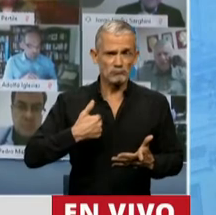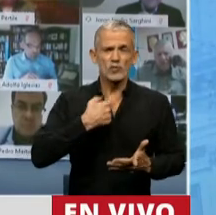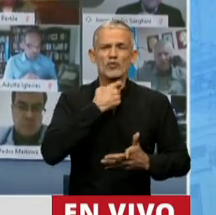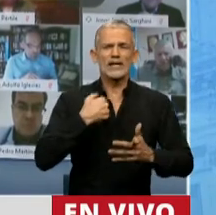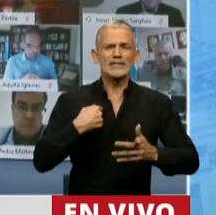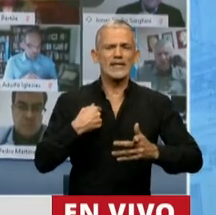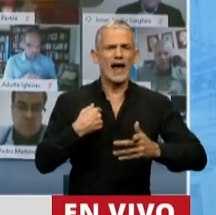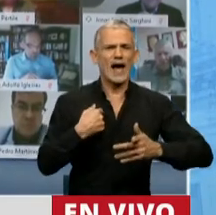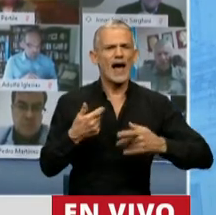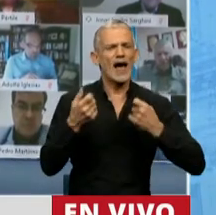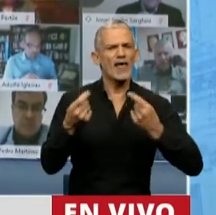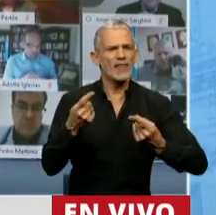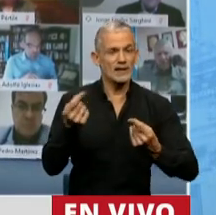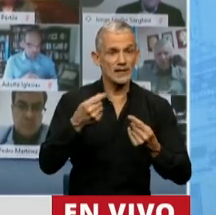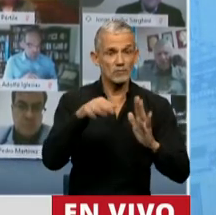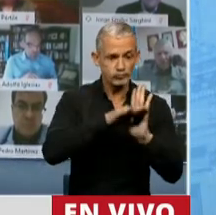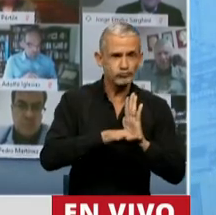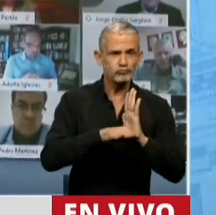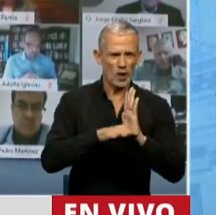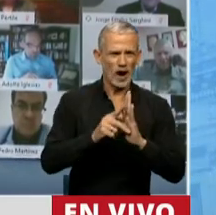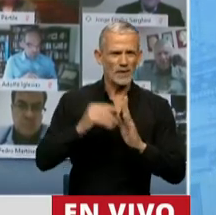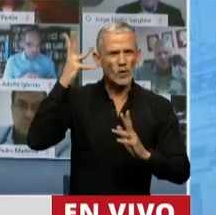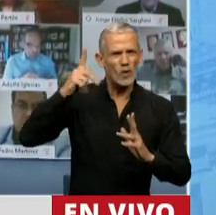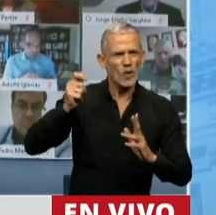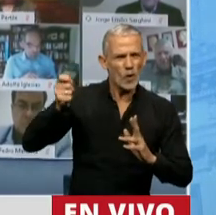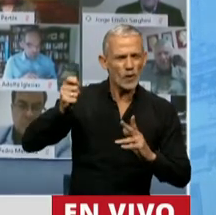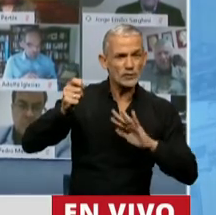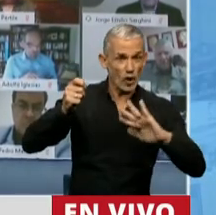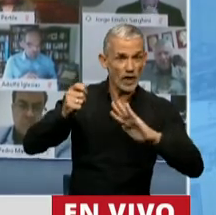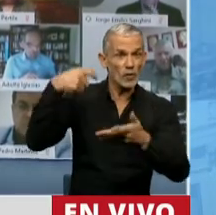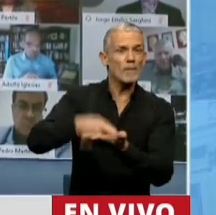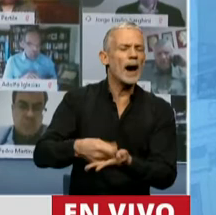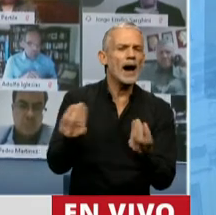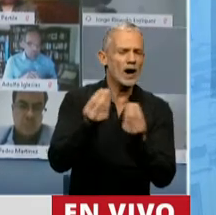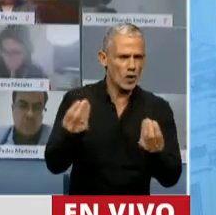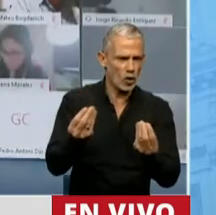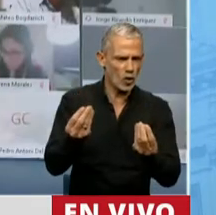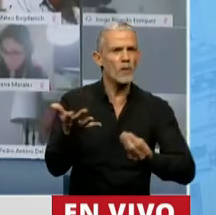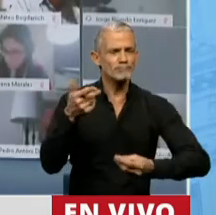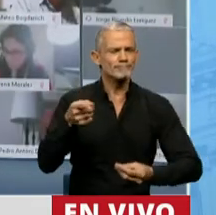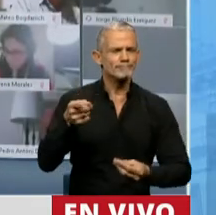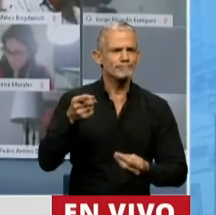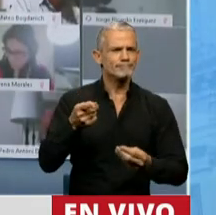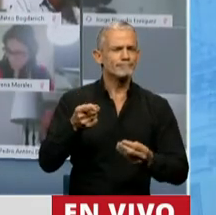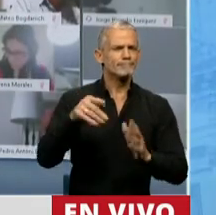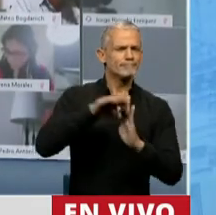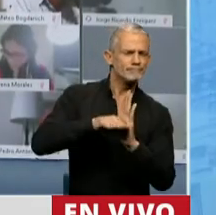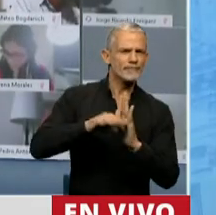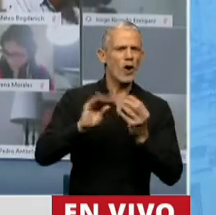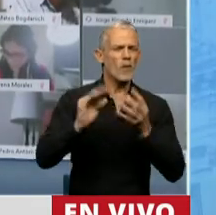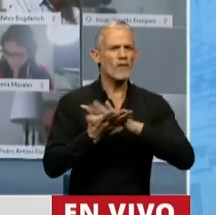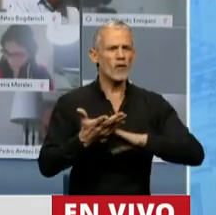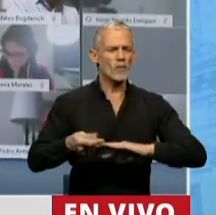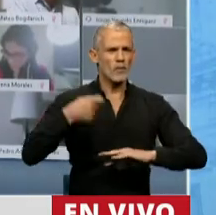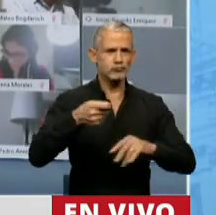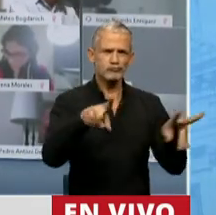quisiera reivindicar este programa de reparación histórica, que hoy lo que se hace es cambiar el esquema de